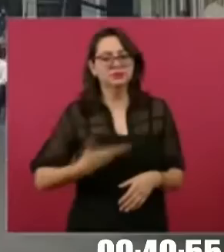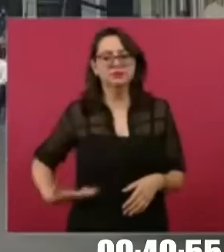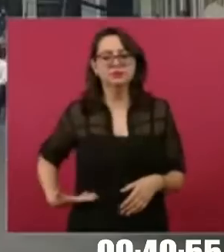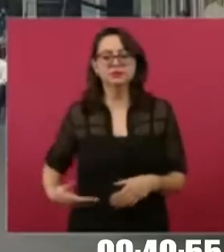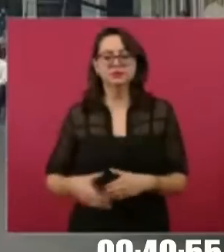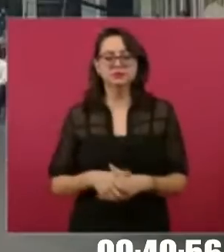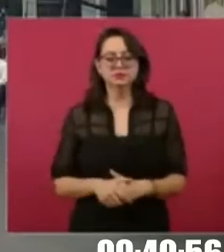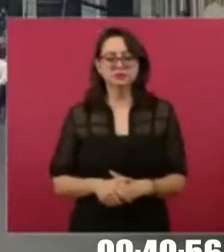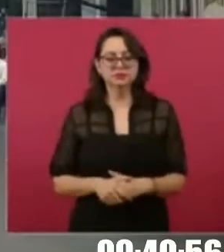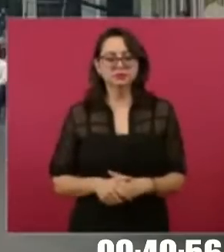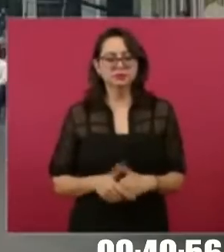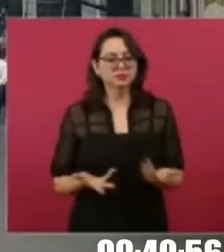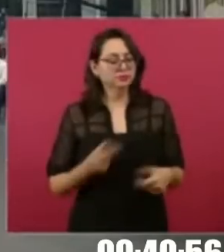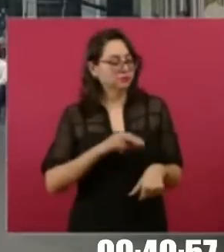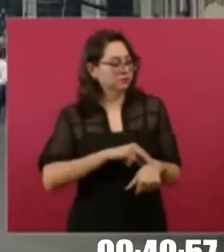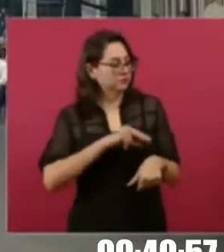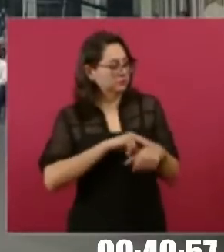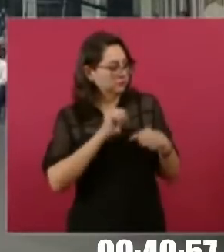doctor